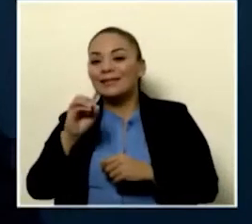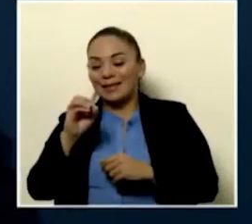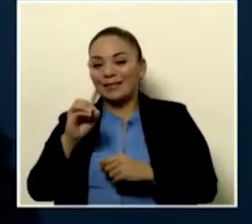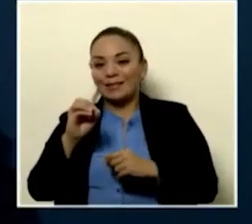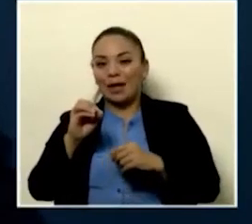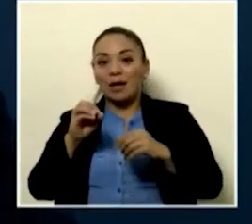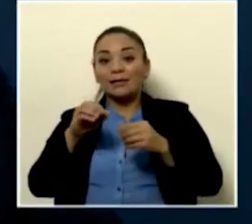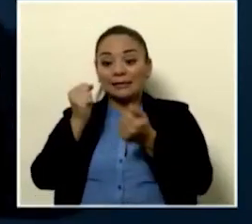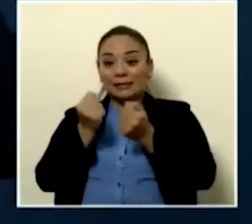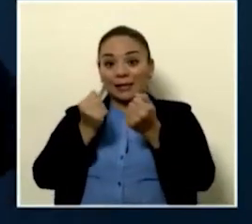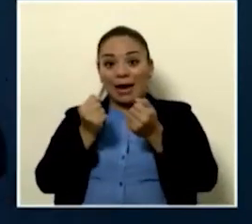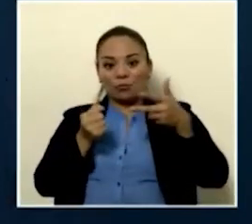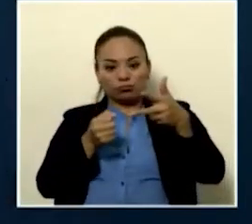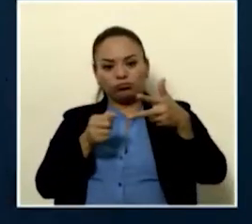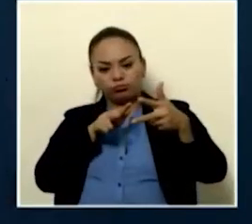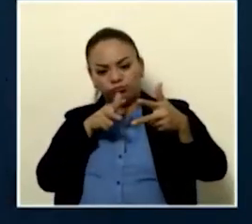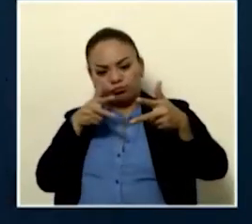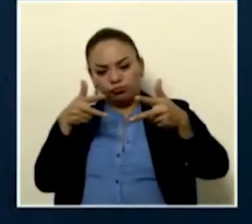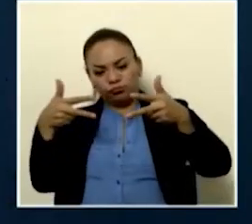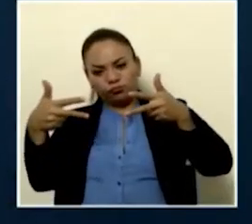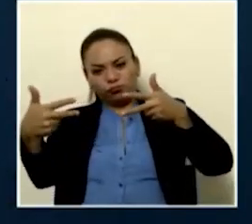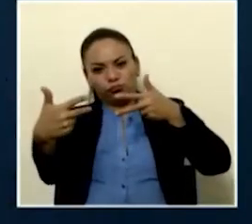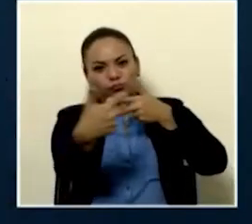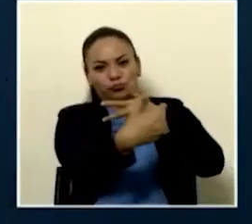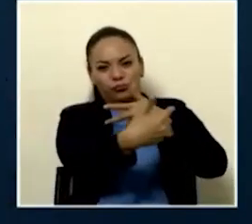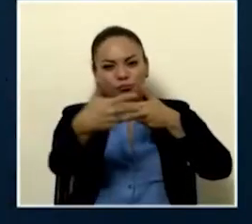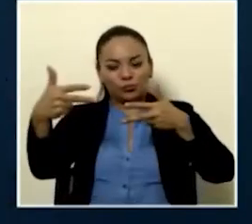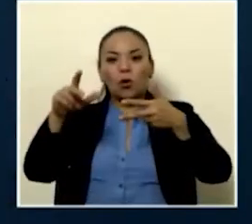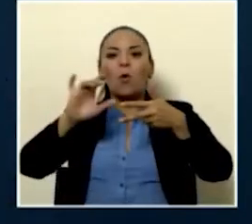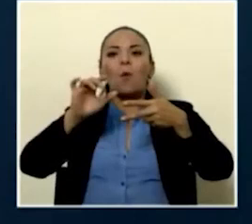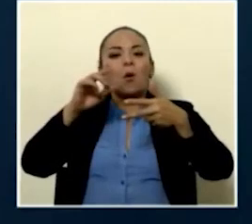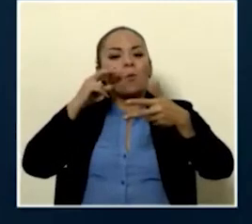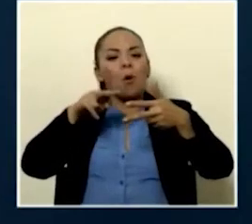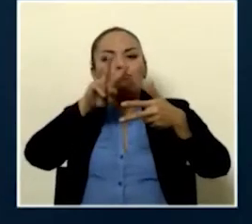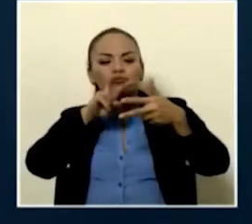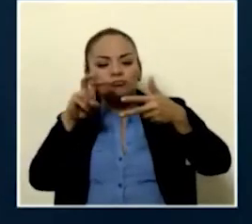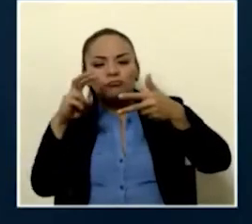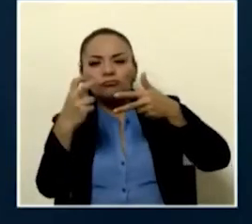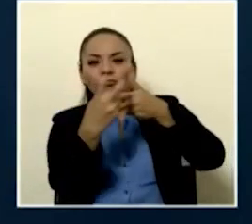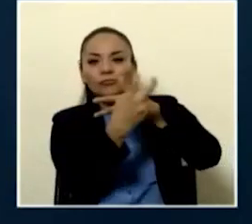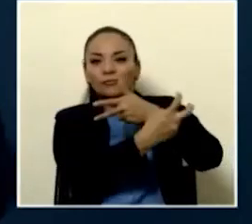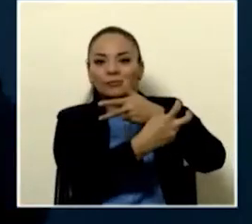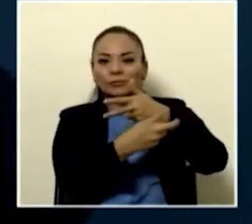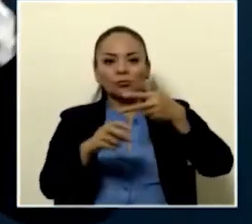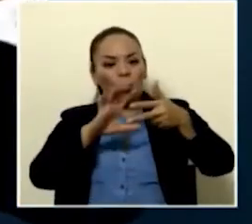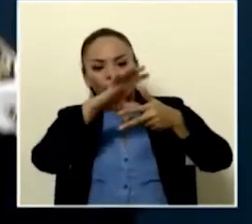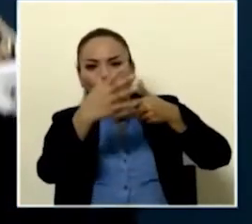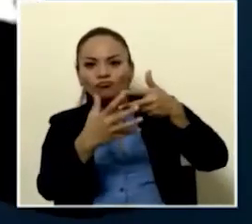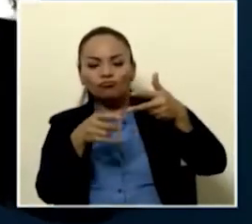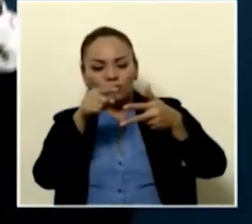los vehículos. La cabina del chofer, el contenedor